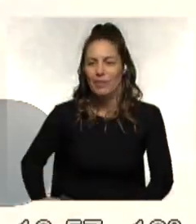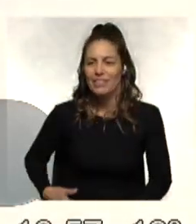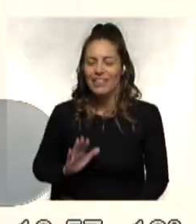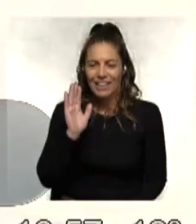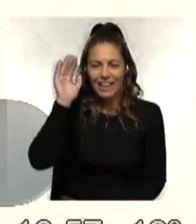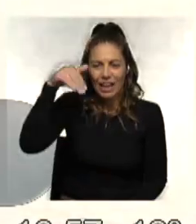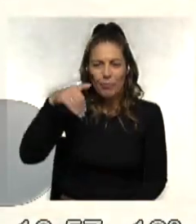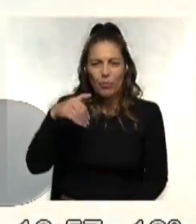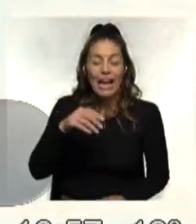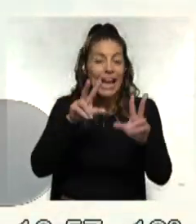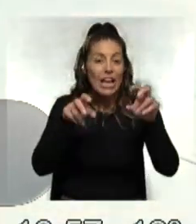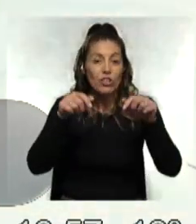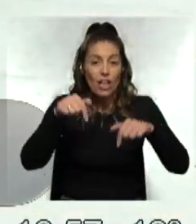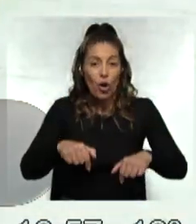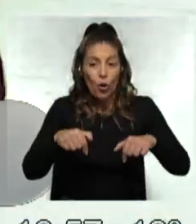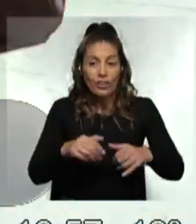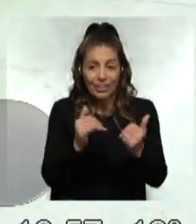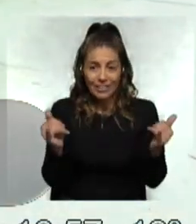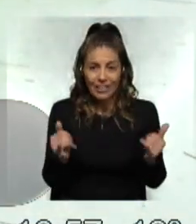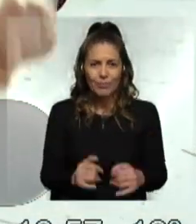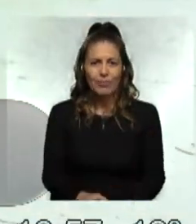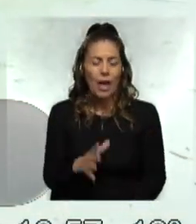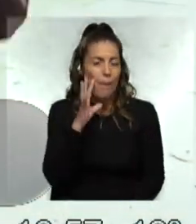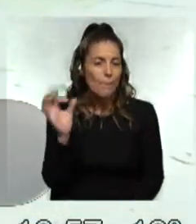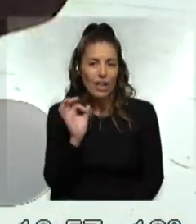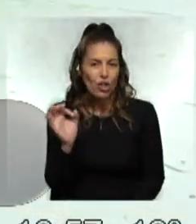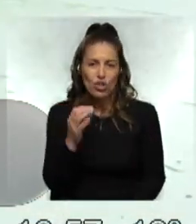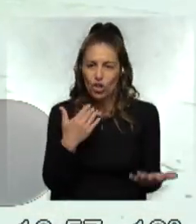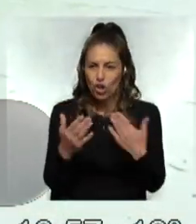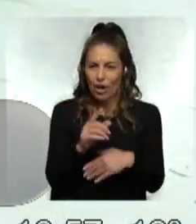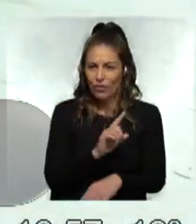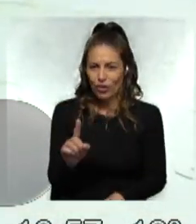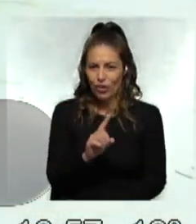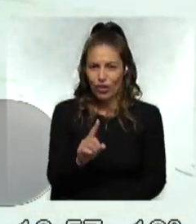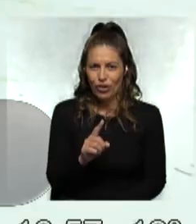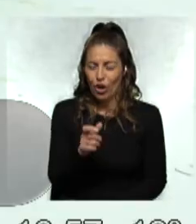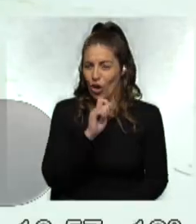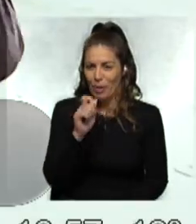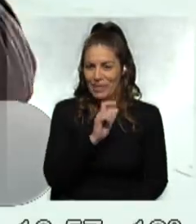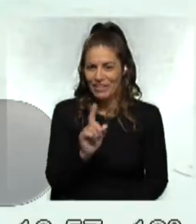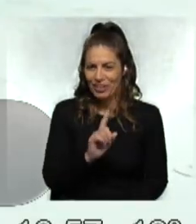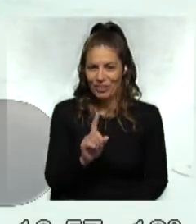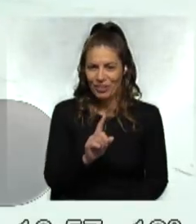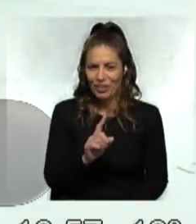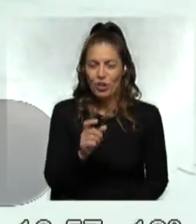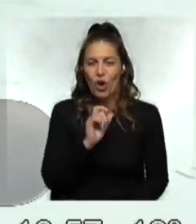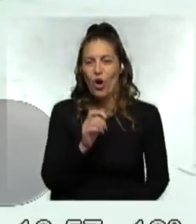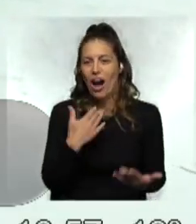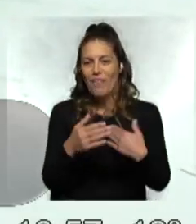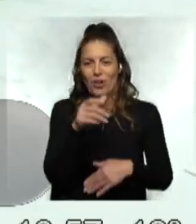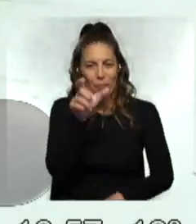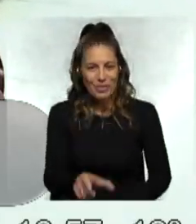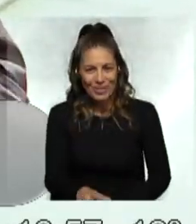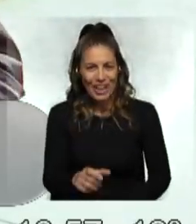la República? ¿Qué es la consigna del día de hoy, Guillermo? Perdón, yo no hablo con... ¿No hablas con la prensa? No hablo con ciertos personajes. Ah, no hablas